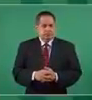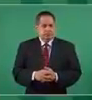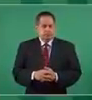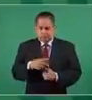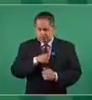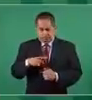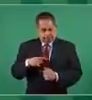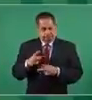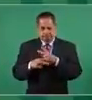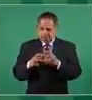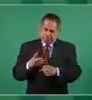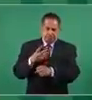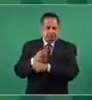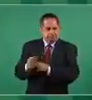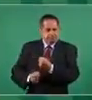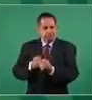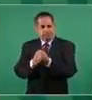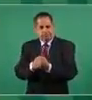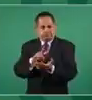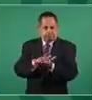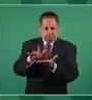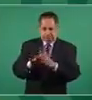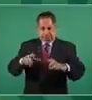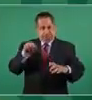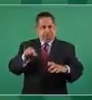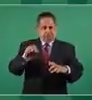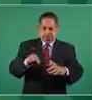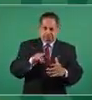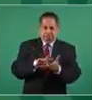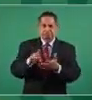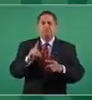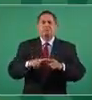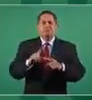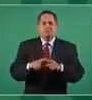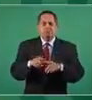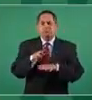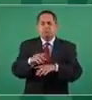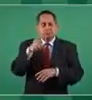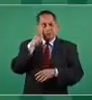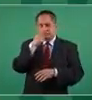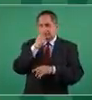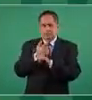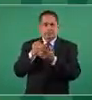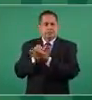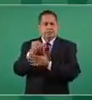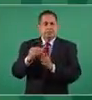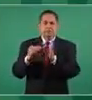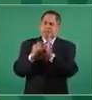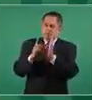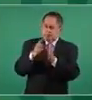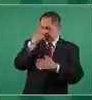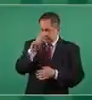ir fortaleciendo cada vez más el método democrático, la